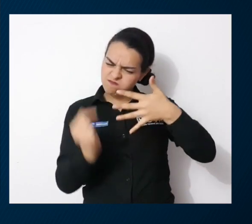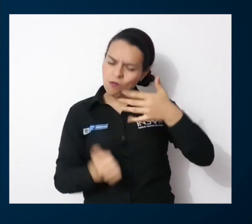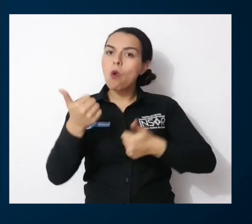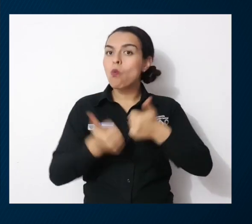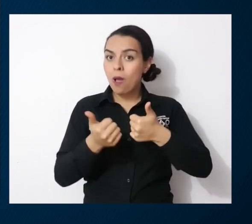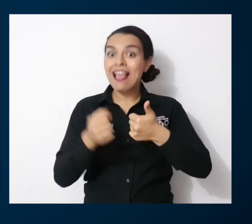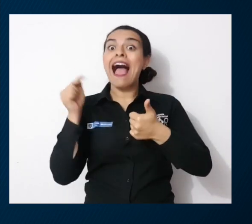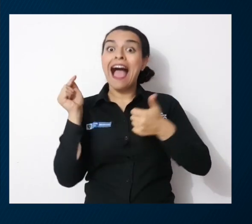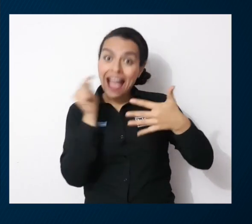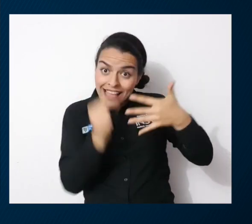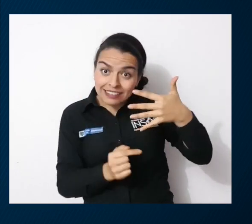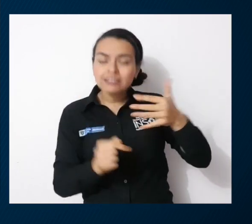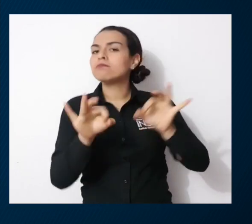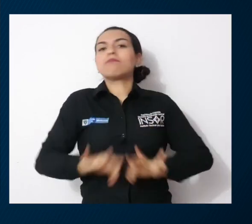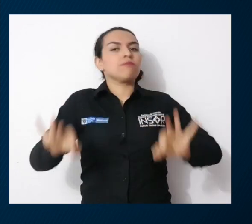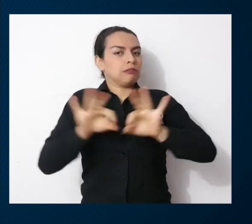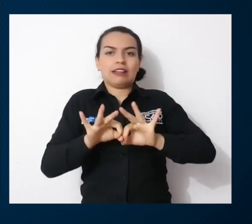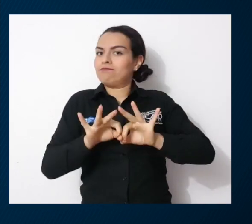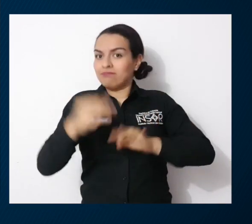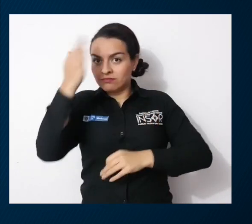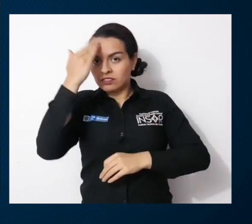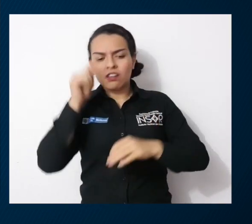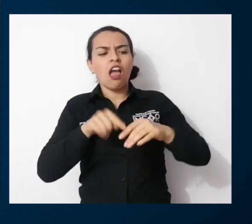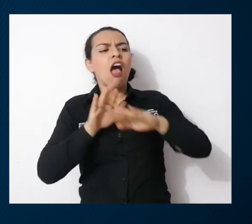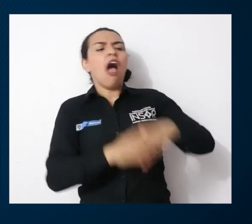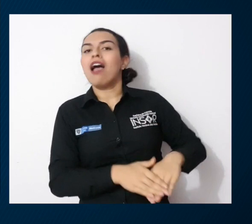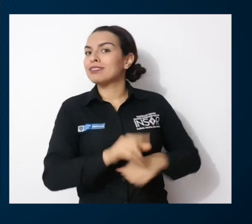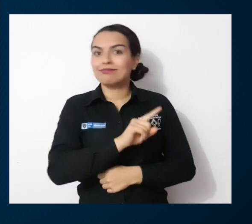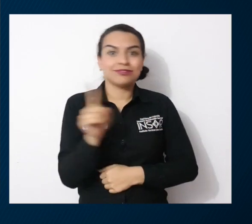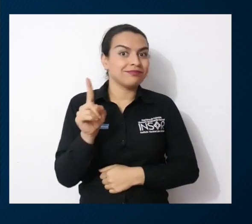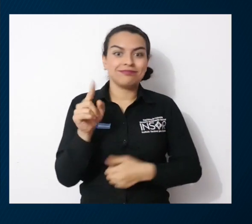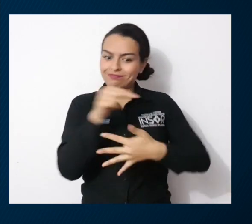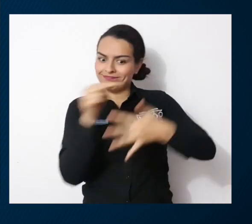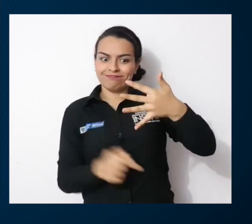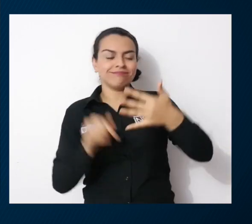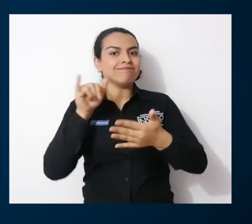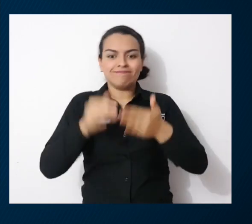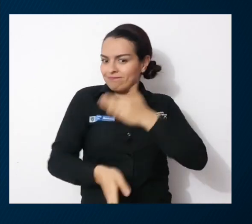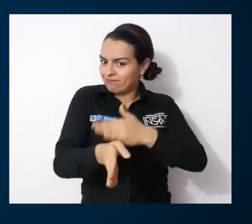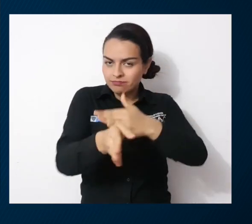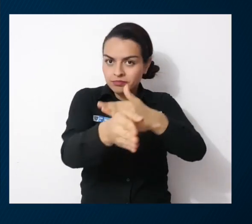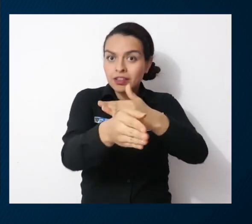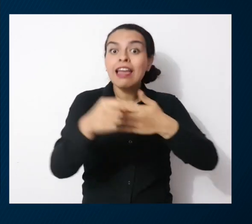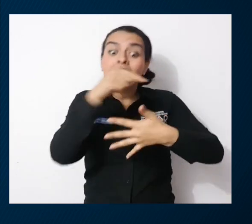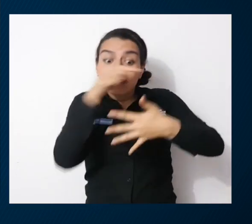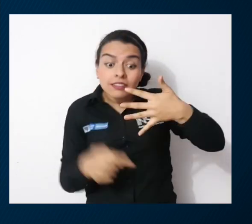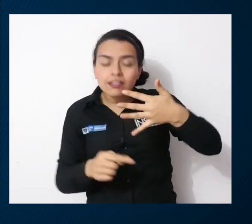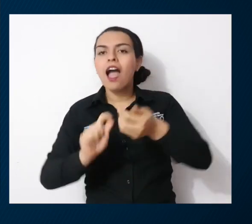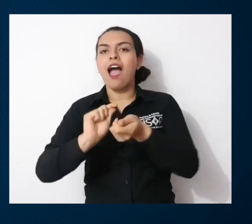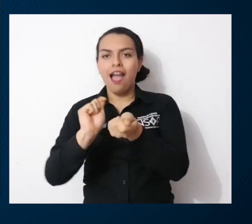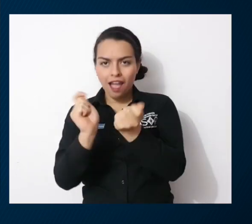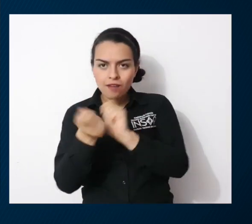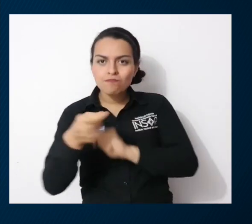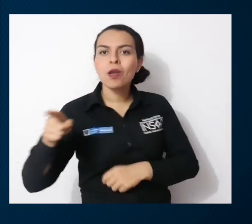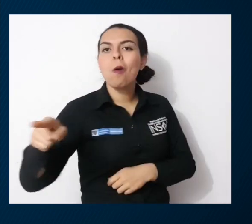importantes, sobre los cuales no podemos renunciar o sobre los cuales no podemos volver? Pero eso cambia para cada una de las entidades y